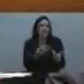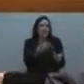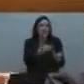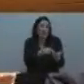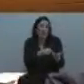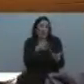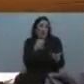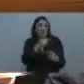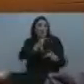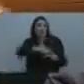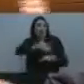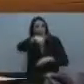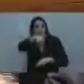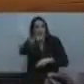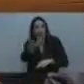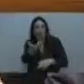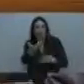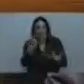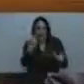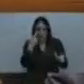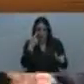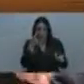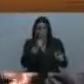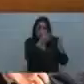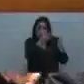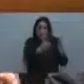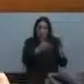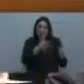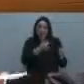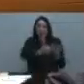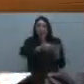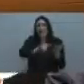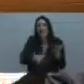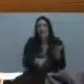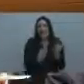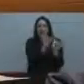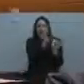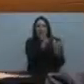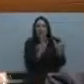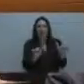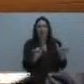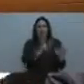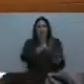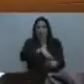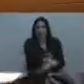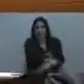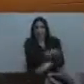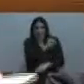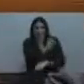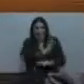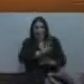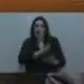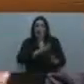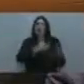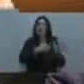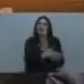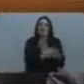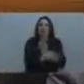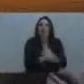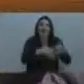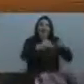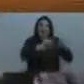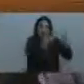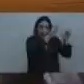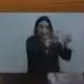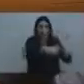concreto, porque usted, en su lenguaje abstracto y lleno de términos casi indescifrables, se lo voy a traducir. Y es que ni usted, ni su